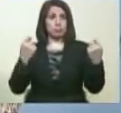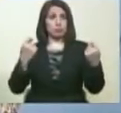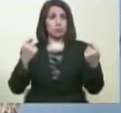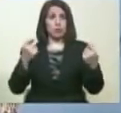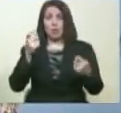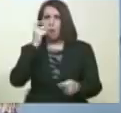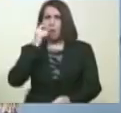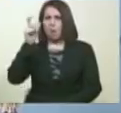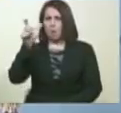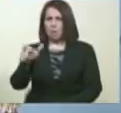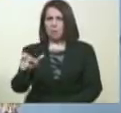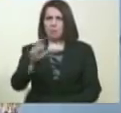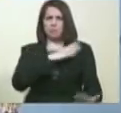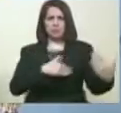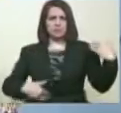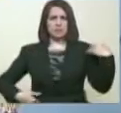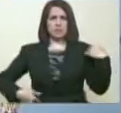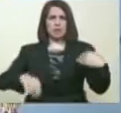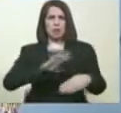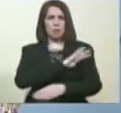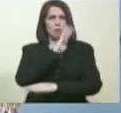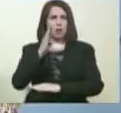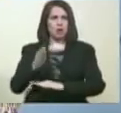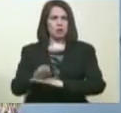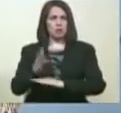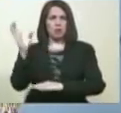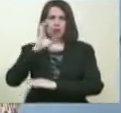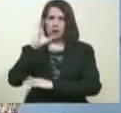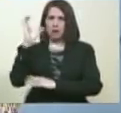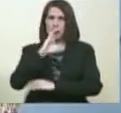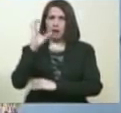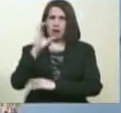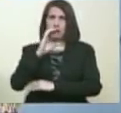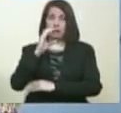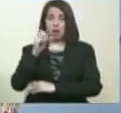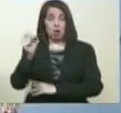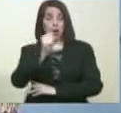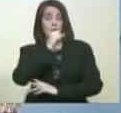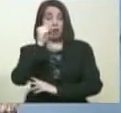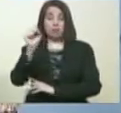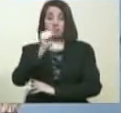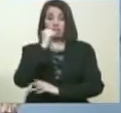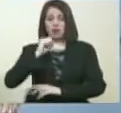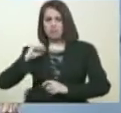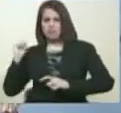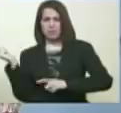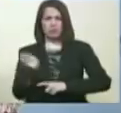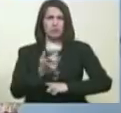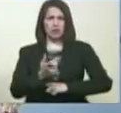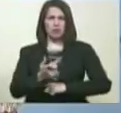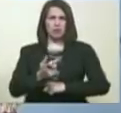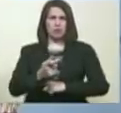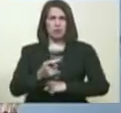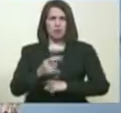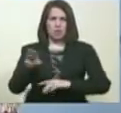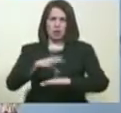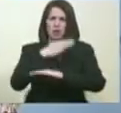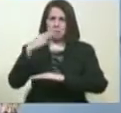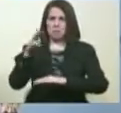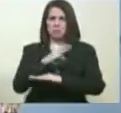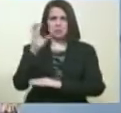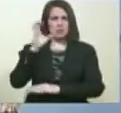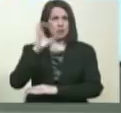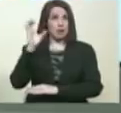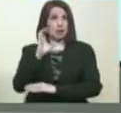Potro Álvarez, presidente del Poliedro de Caracas, gran cantante de la música urbana venezolana, está el ministro